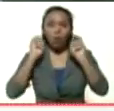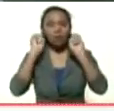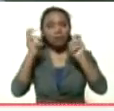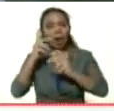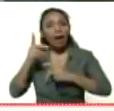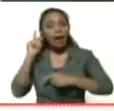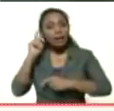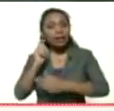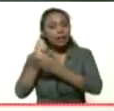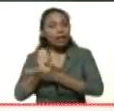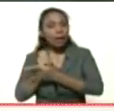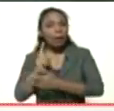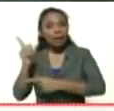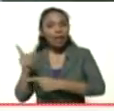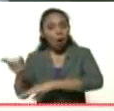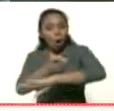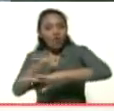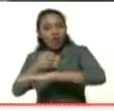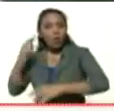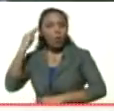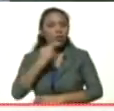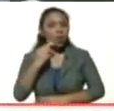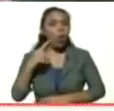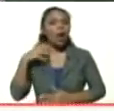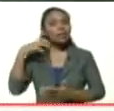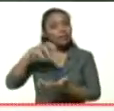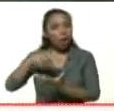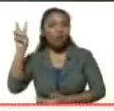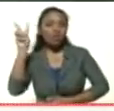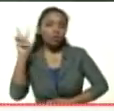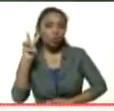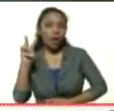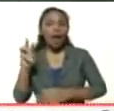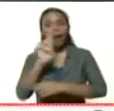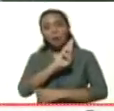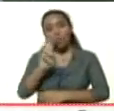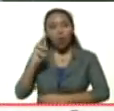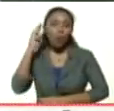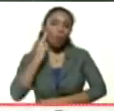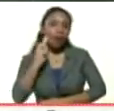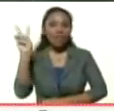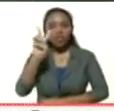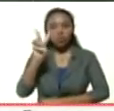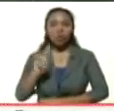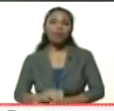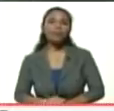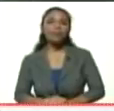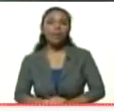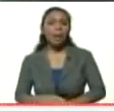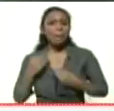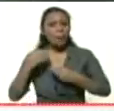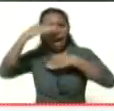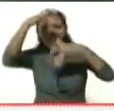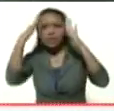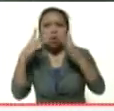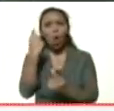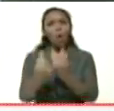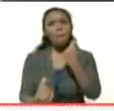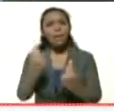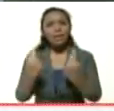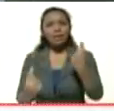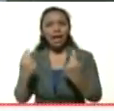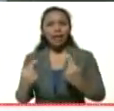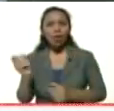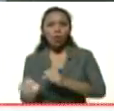con el que cuenta el gobierno bolivariano, el Estado venezolano, la República Bolivariana de Venezuela para atender a los pacientes